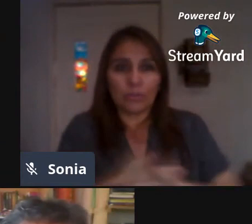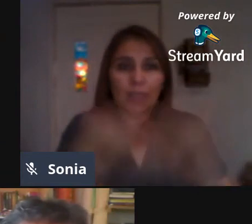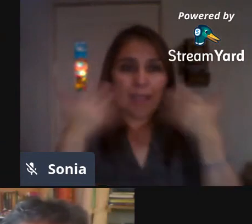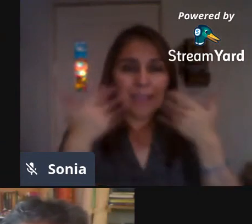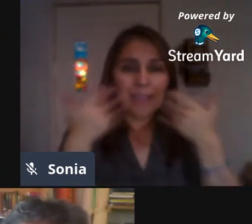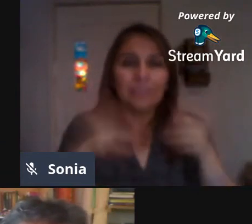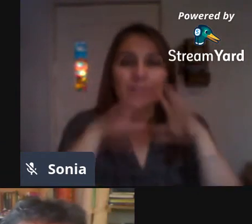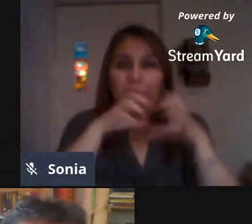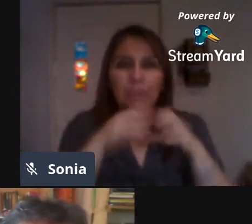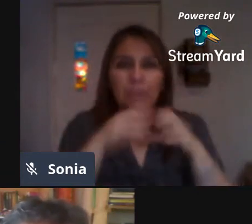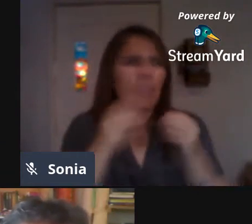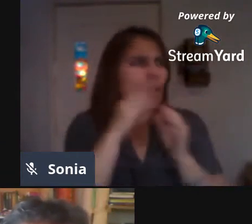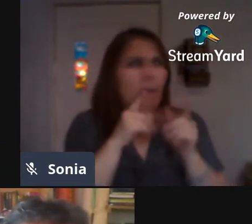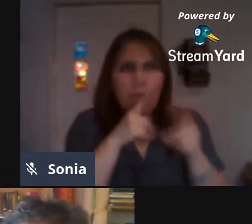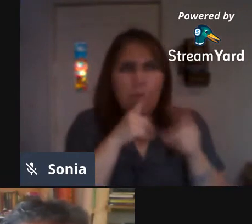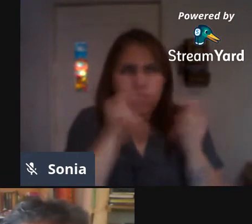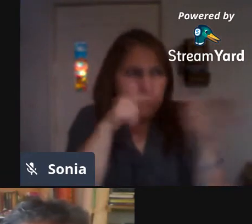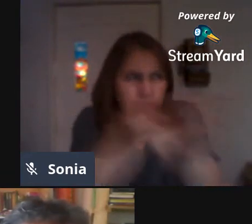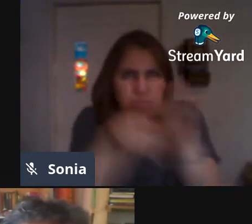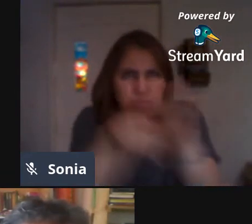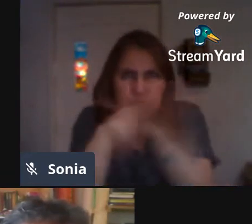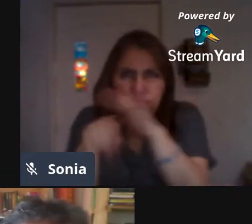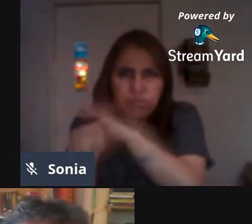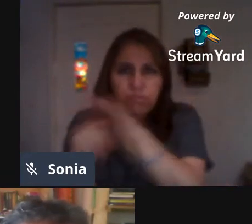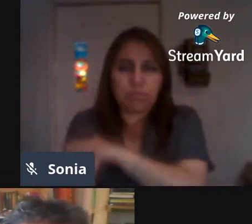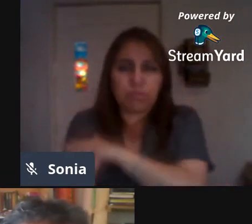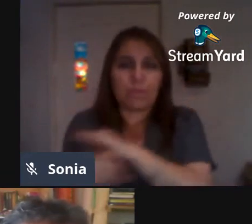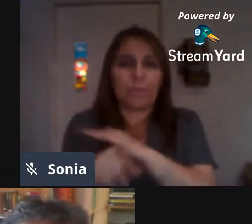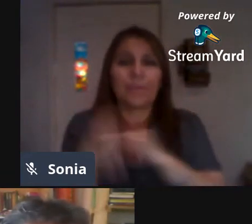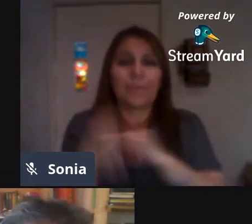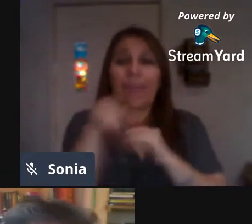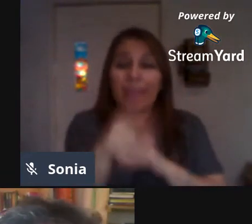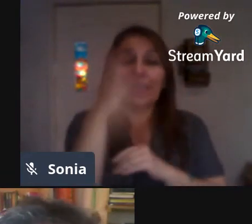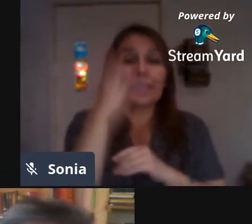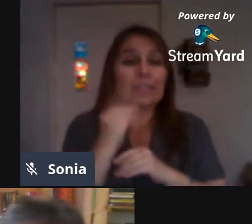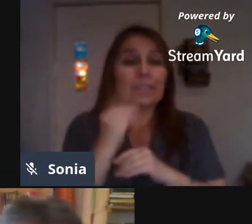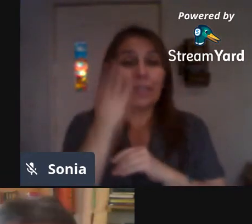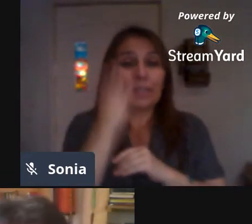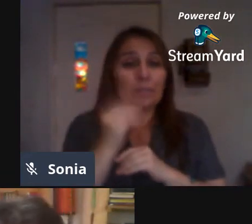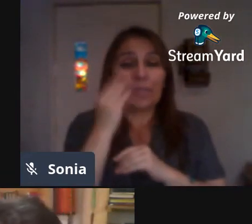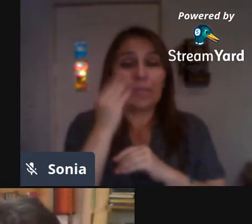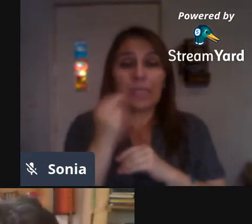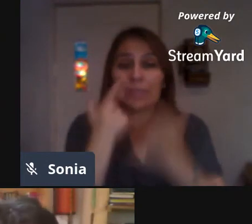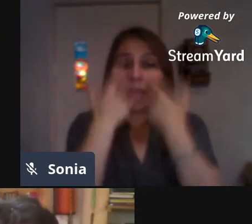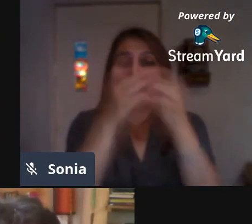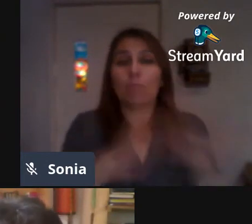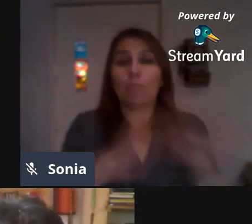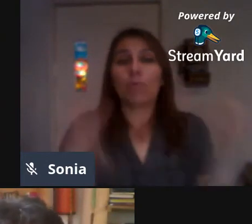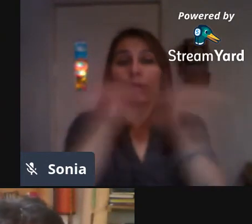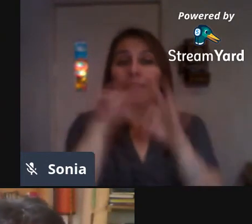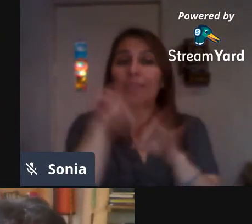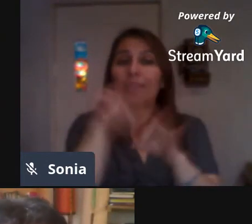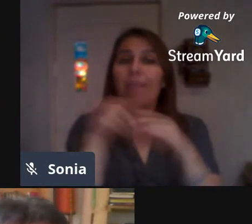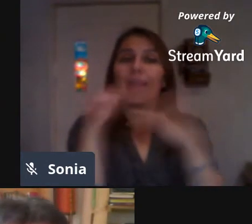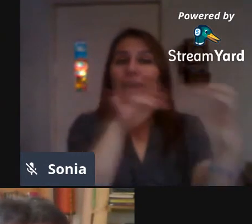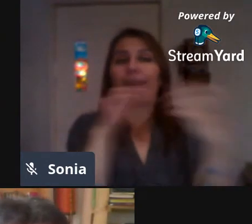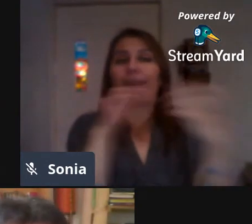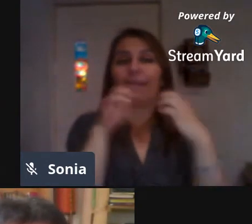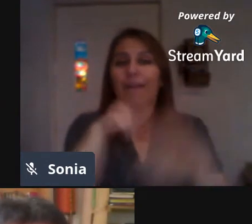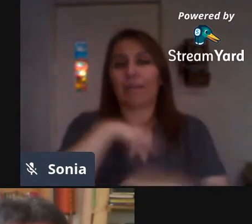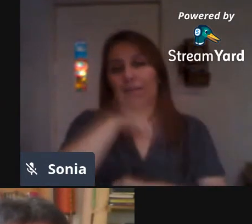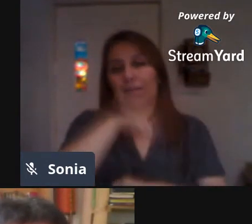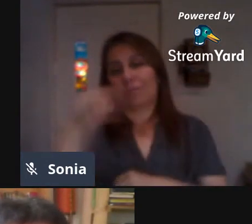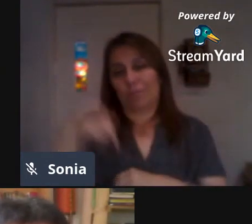huyendo que es es ha sido la experiencia fundamental de nuestra guerra yo diría que en lugar de